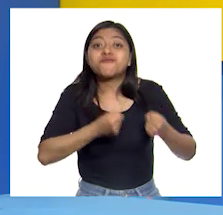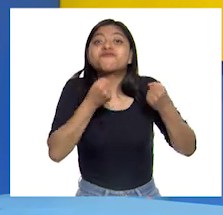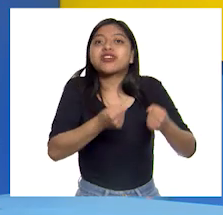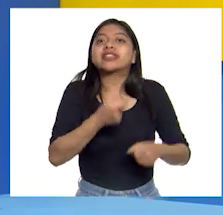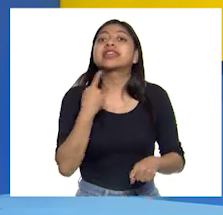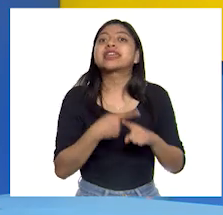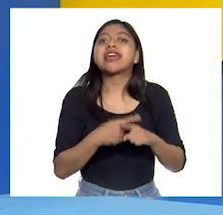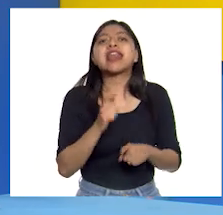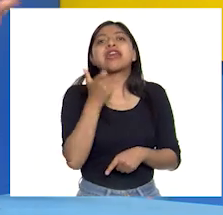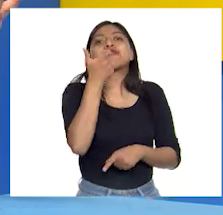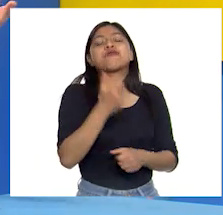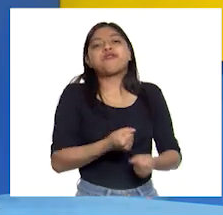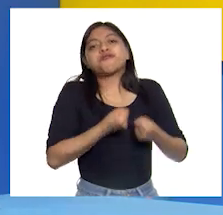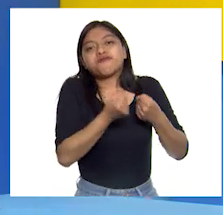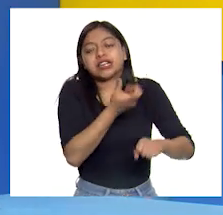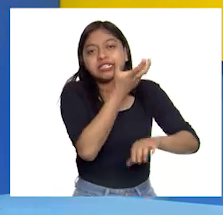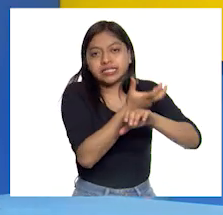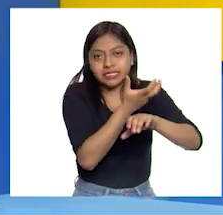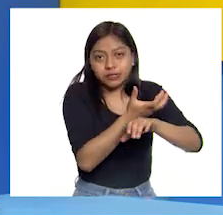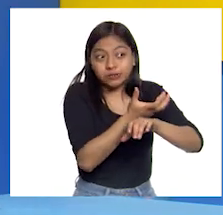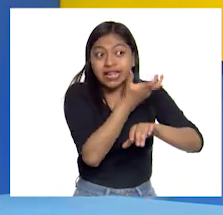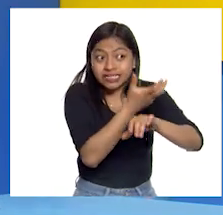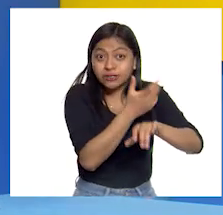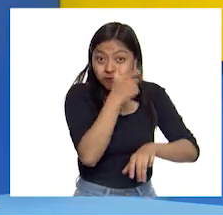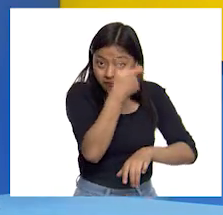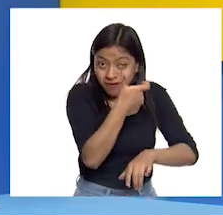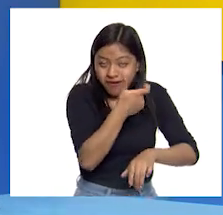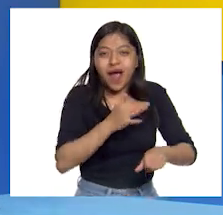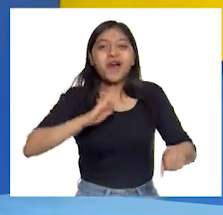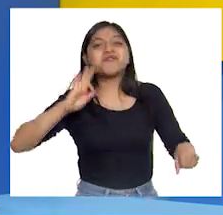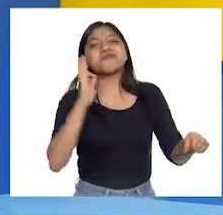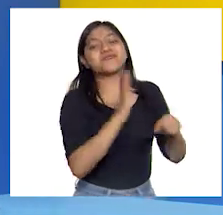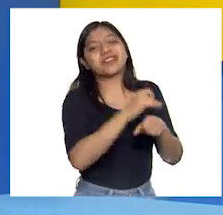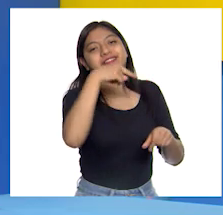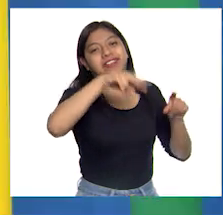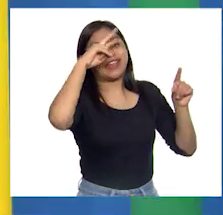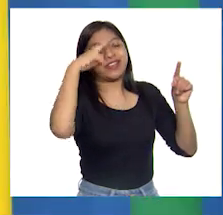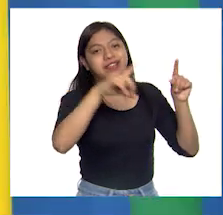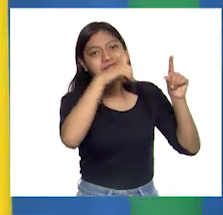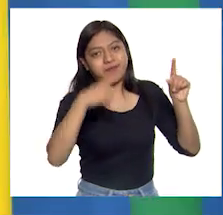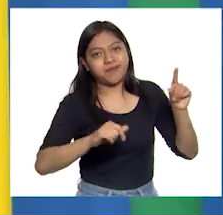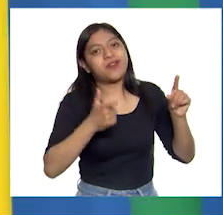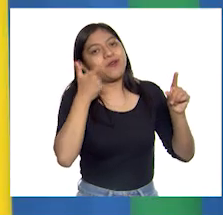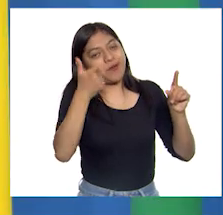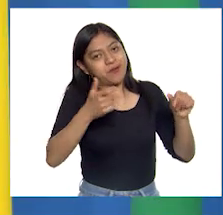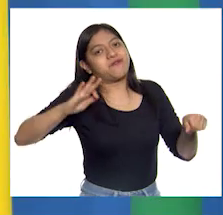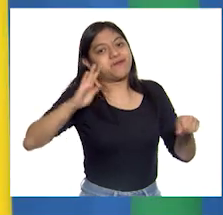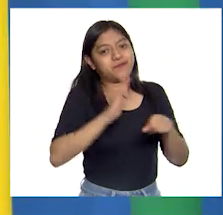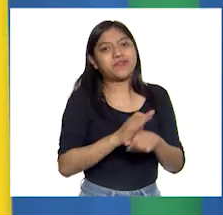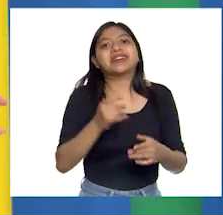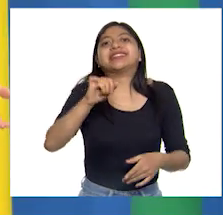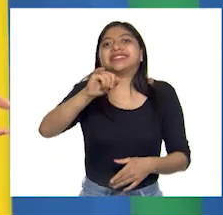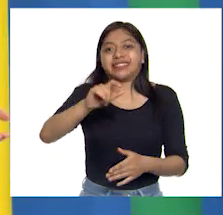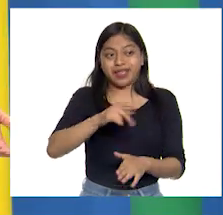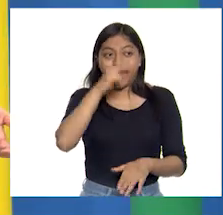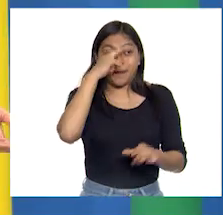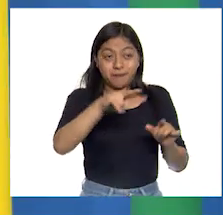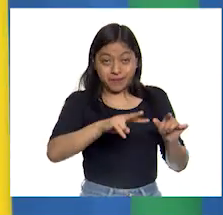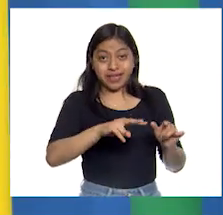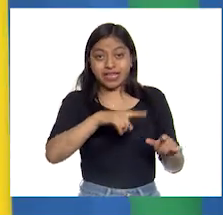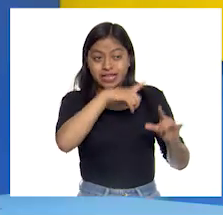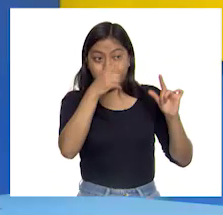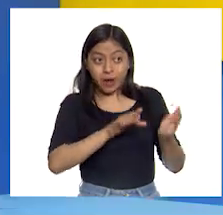producción de armas y de insumos para el combate, hacia una economía nuevamente centrada en la producción de bienes y servicios. Pero